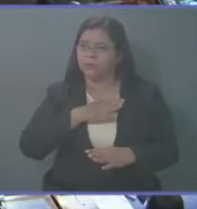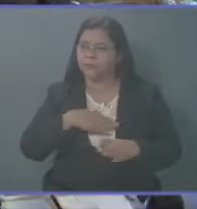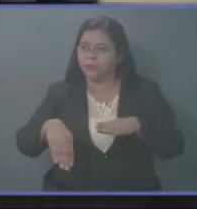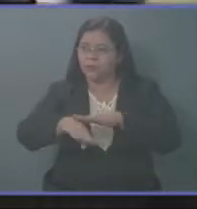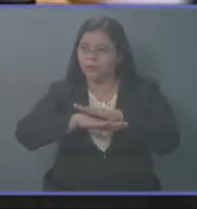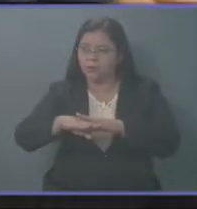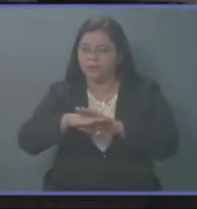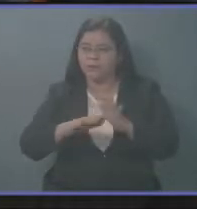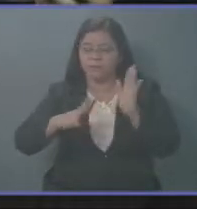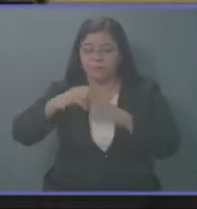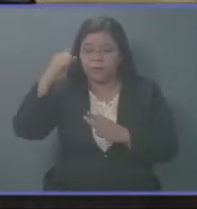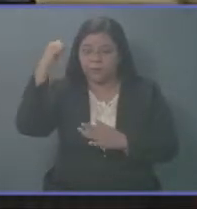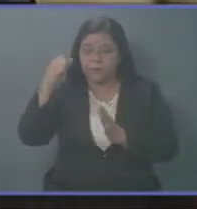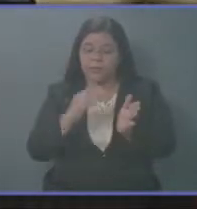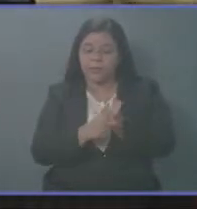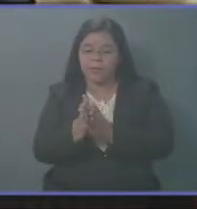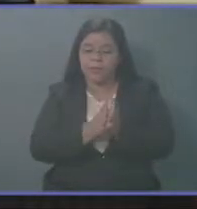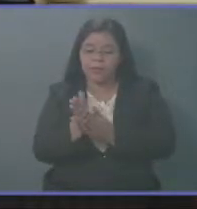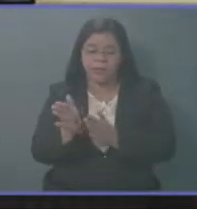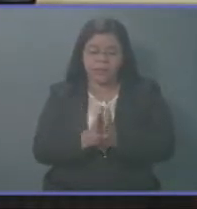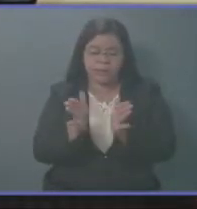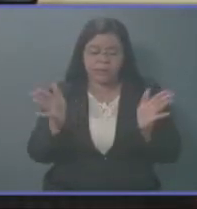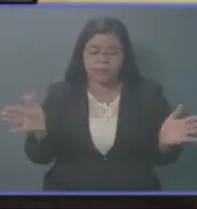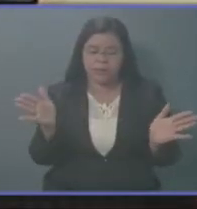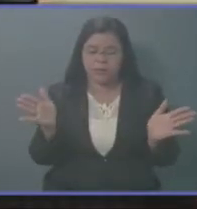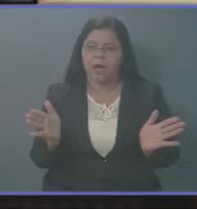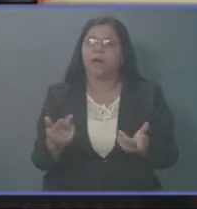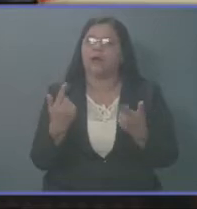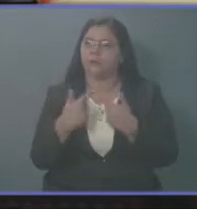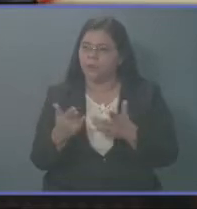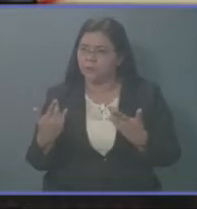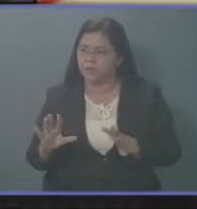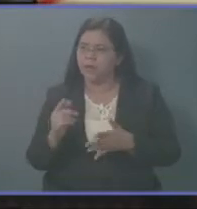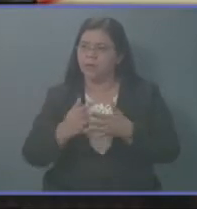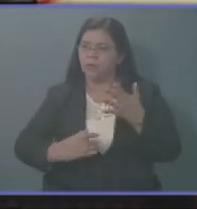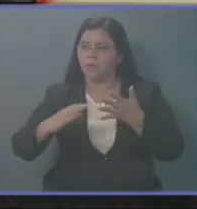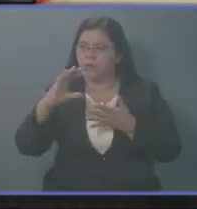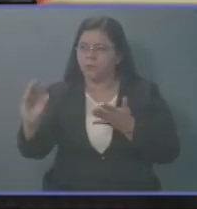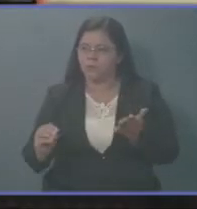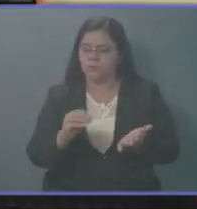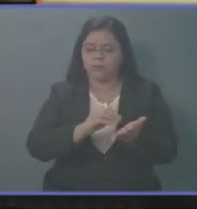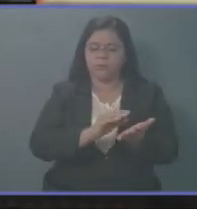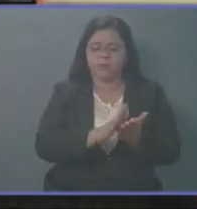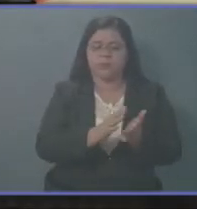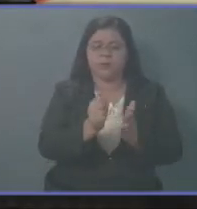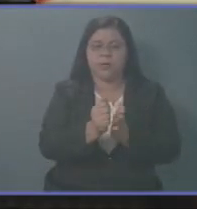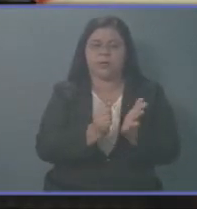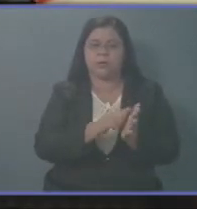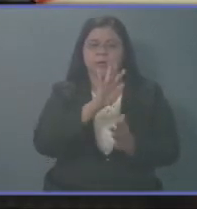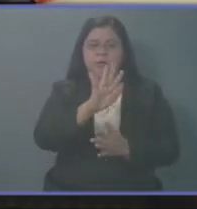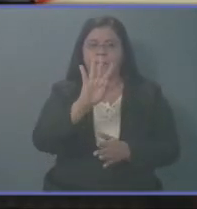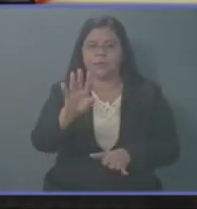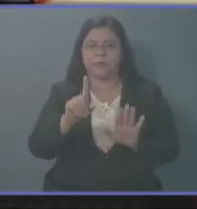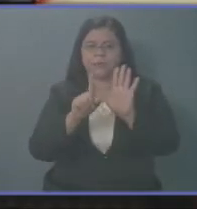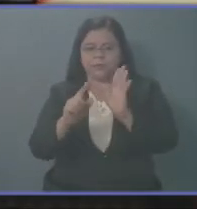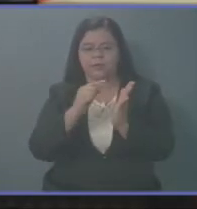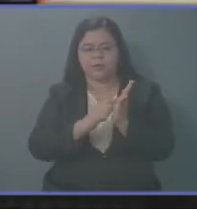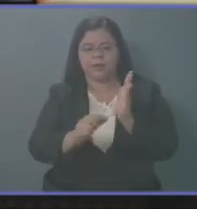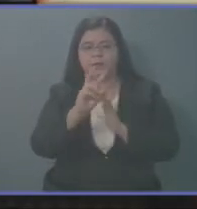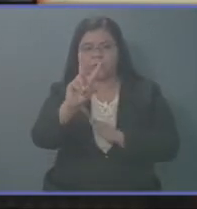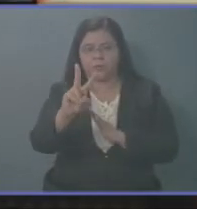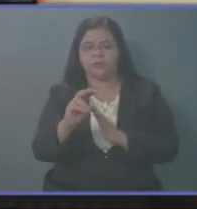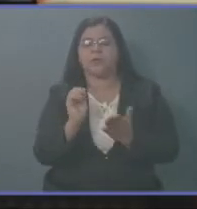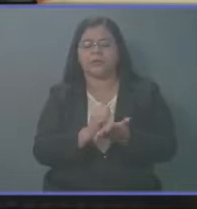de primacía del interés general sobre el individual, regulado en la Constitución de la República en su artículo 246, inciso 2, el